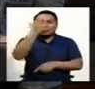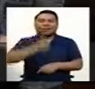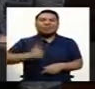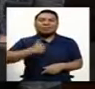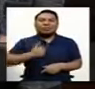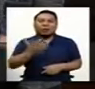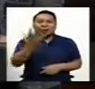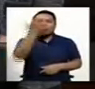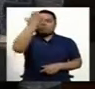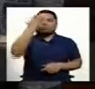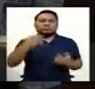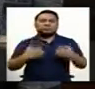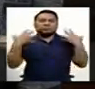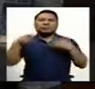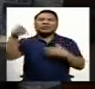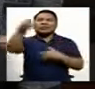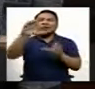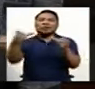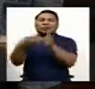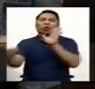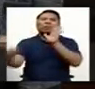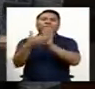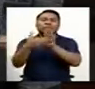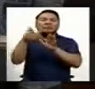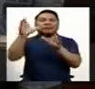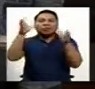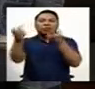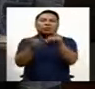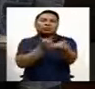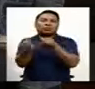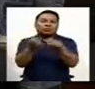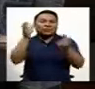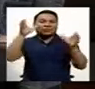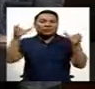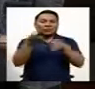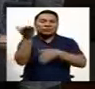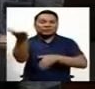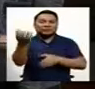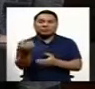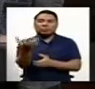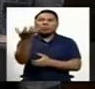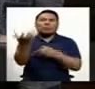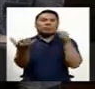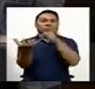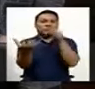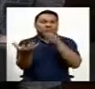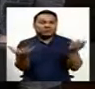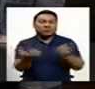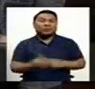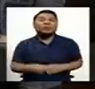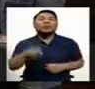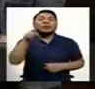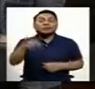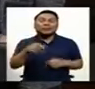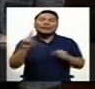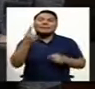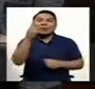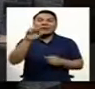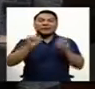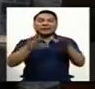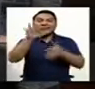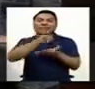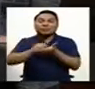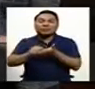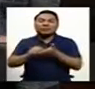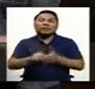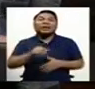mayoría opositora que controla el Congreso. En los primeros 15 meses, 5